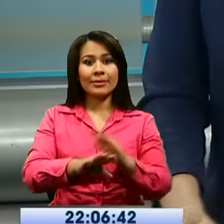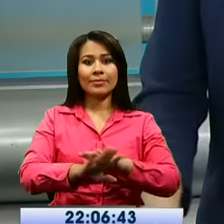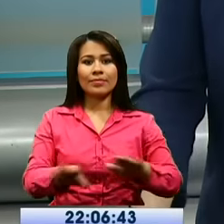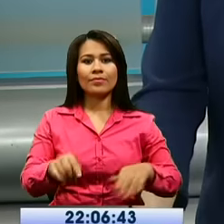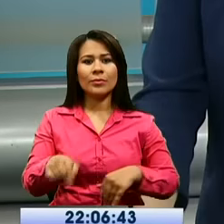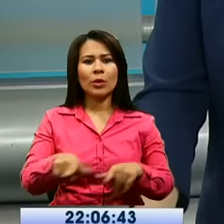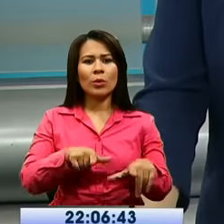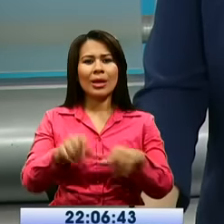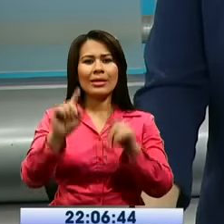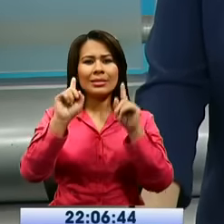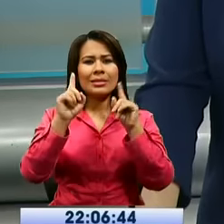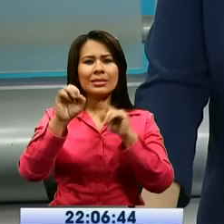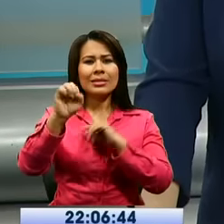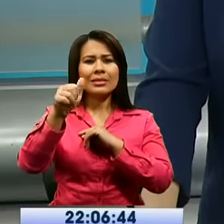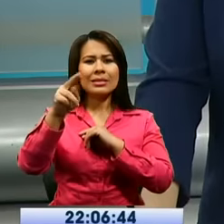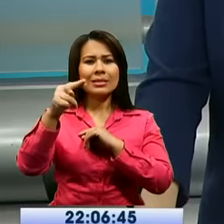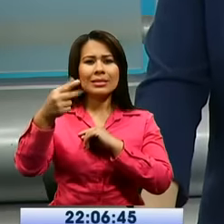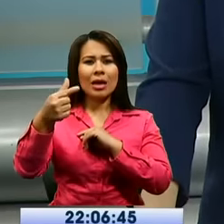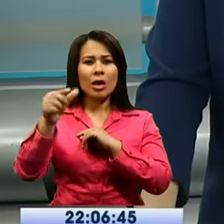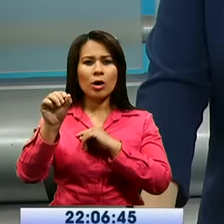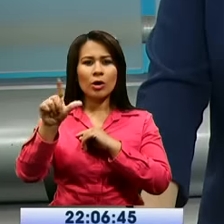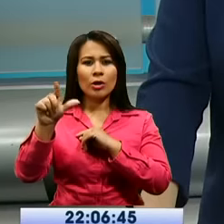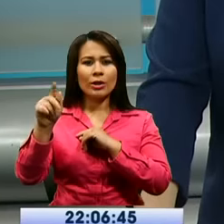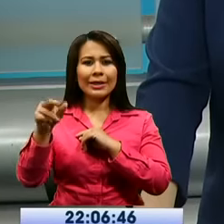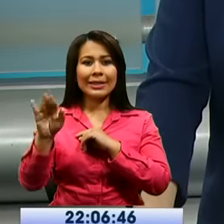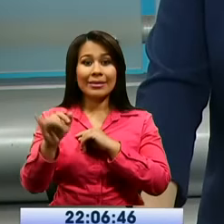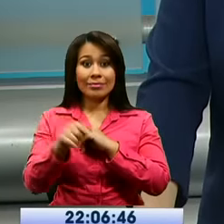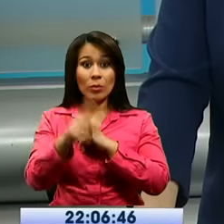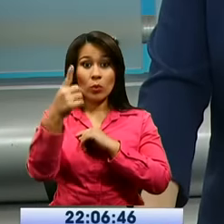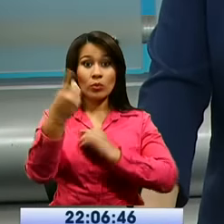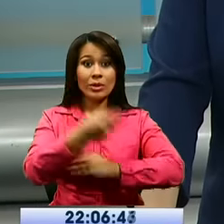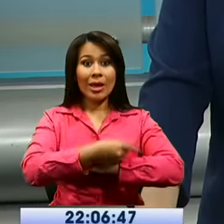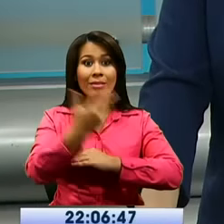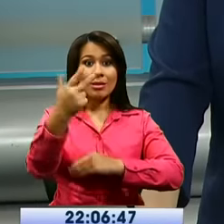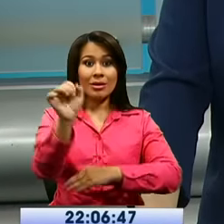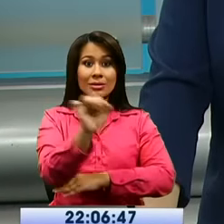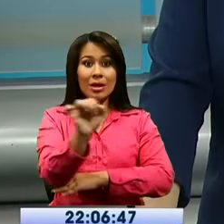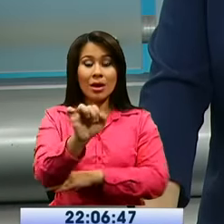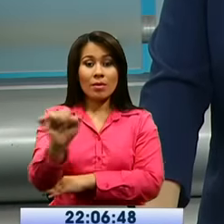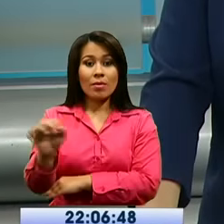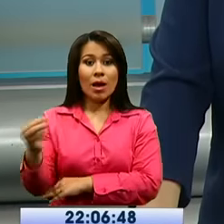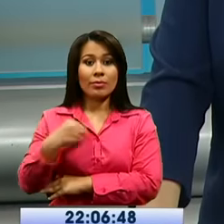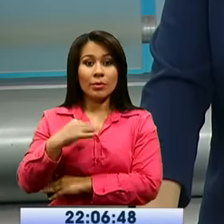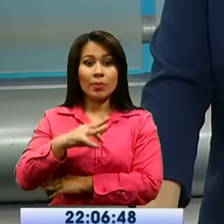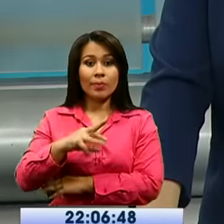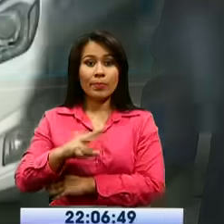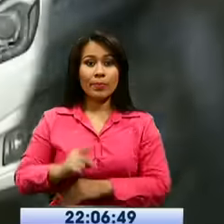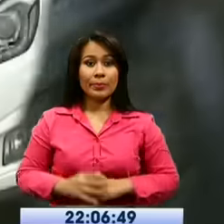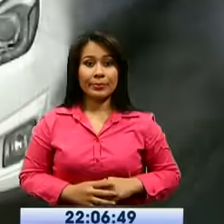de Sangolquí, en un solo día, 3 carros fueron reportados como robados.